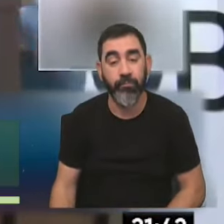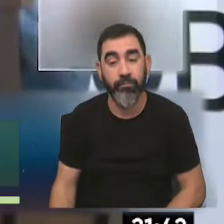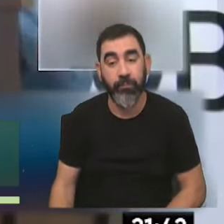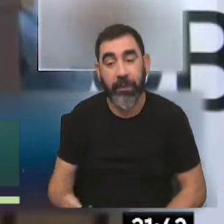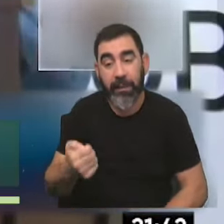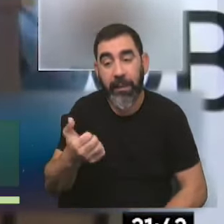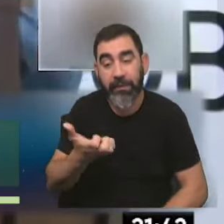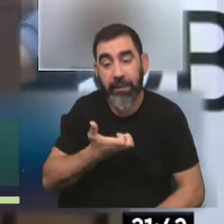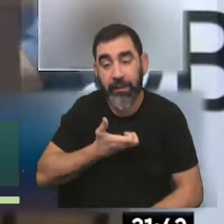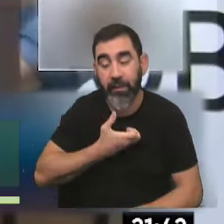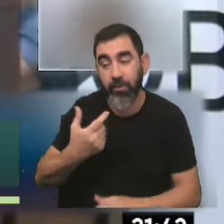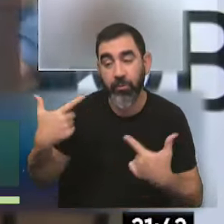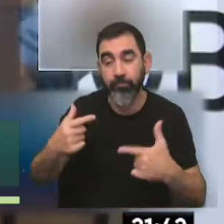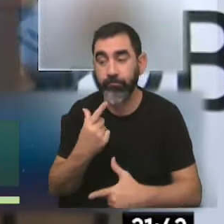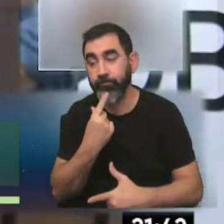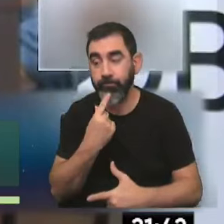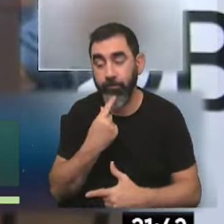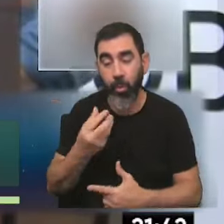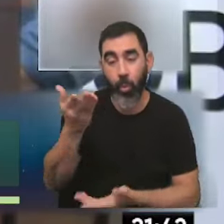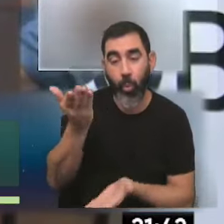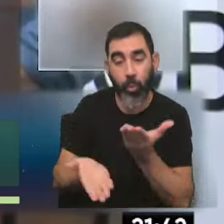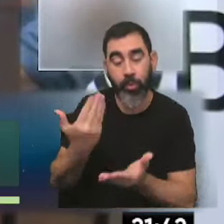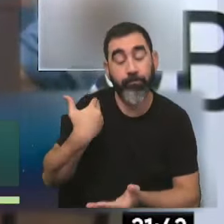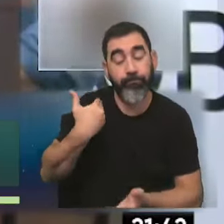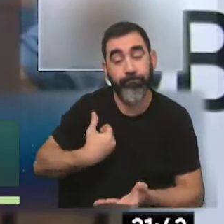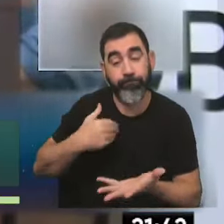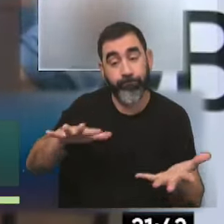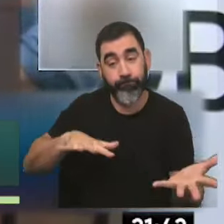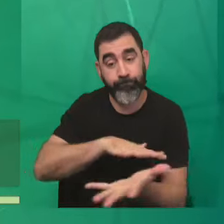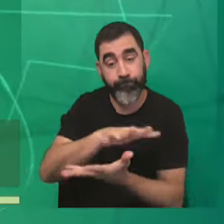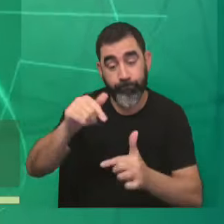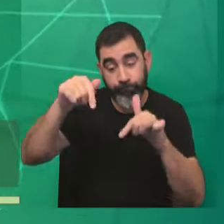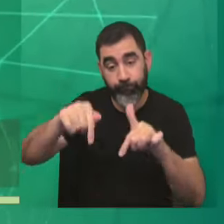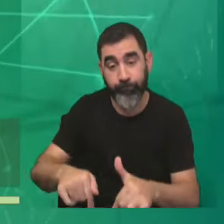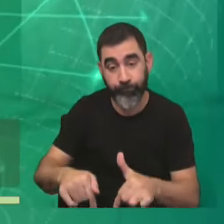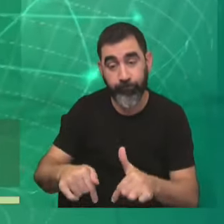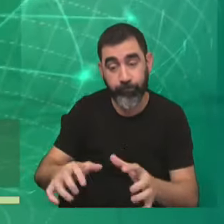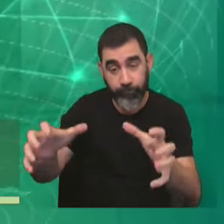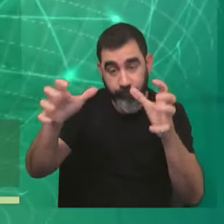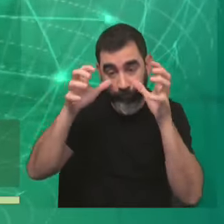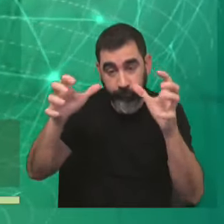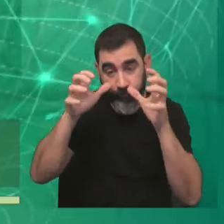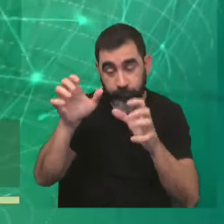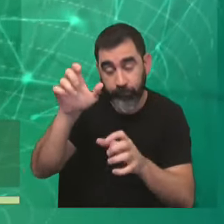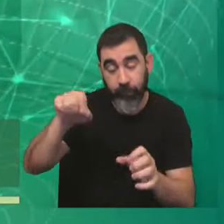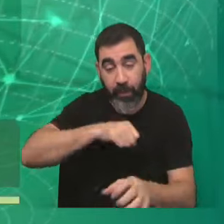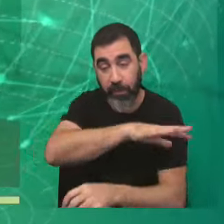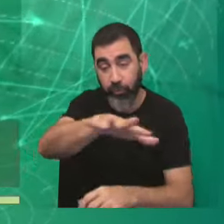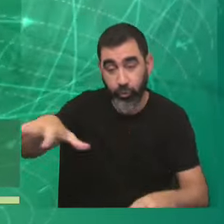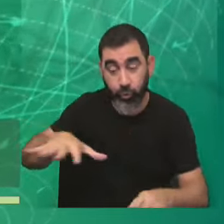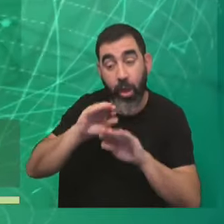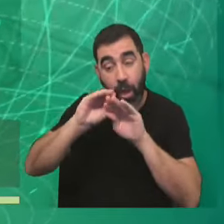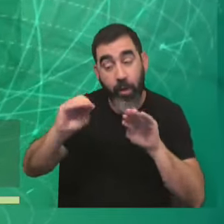Ministerio de gobierno cuestionó El accionar Judicial lamentamos los hechos acontecidos hoy producto del peligro efectivo para la sociedad que advertimos